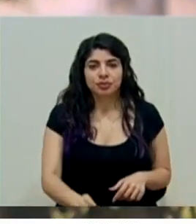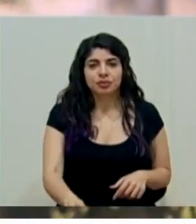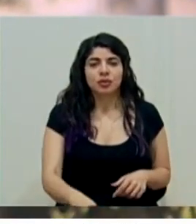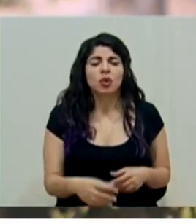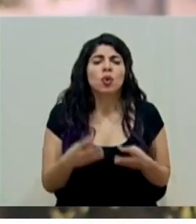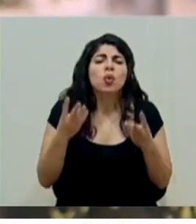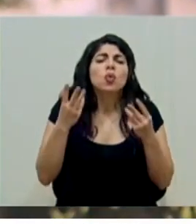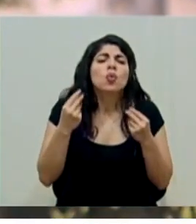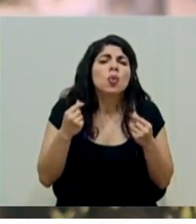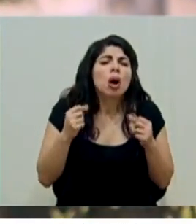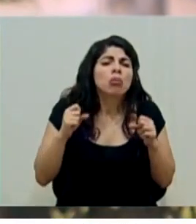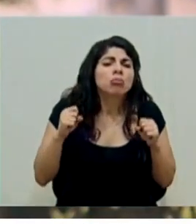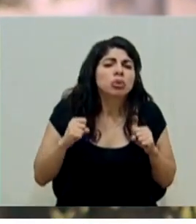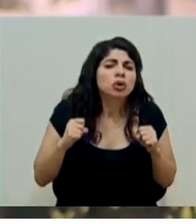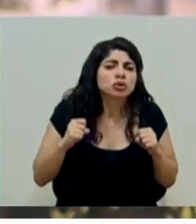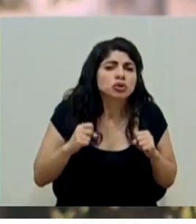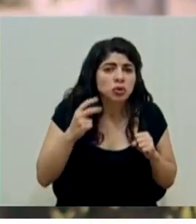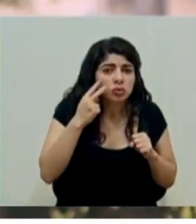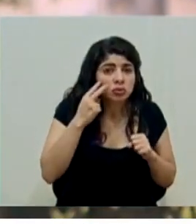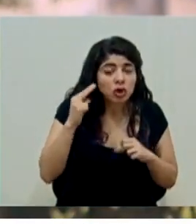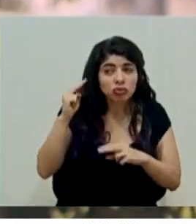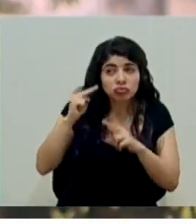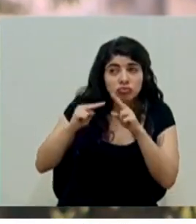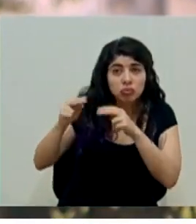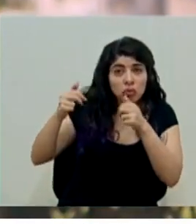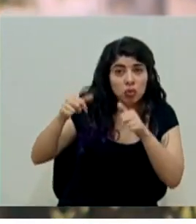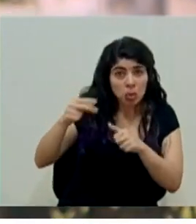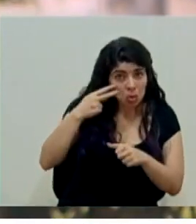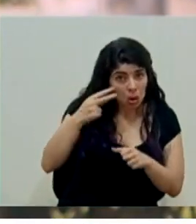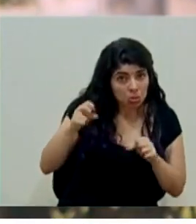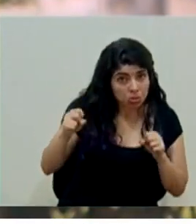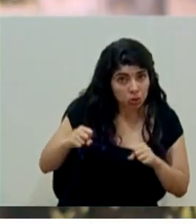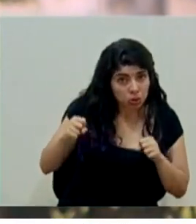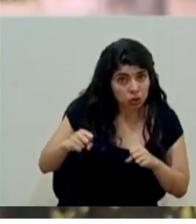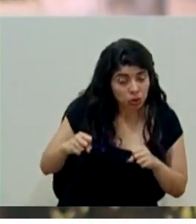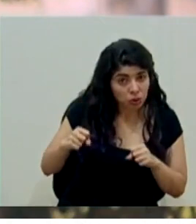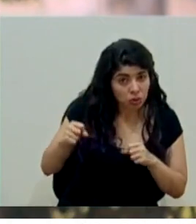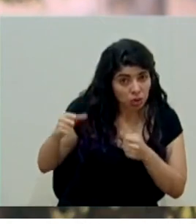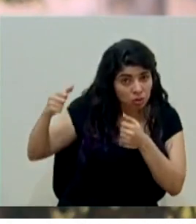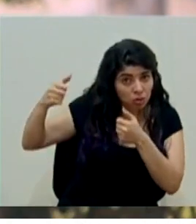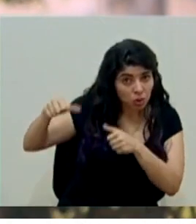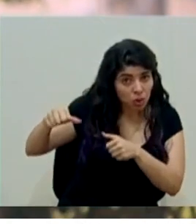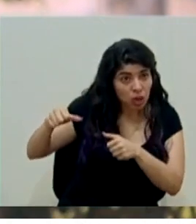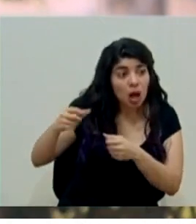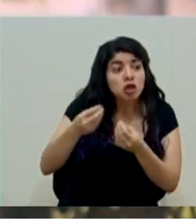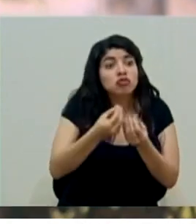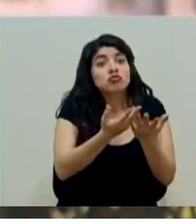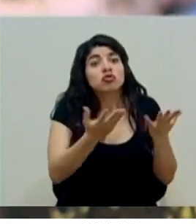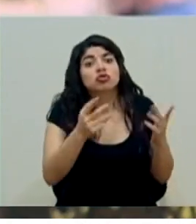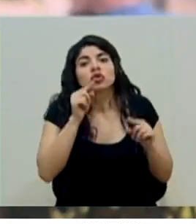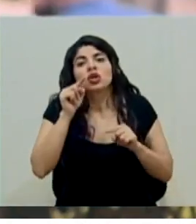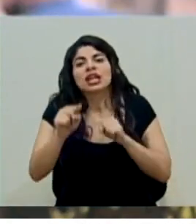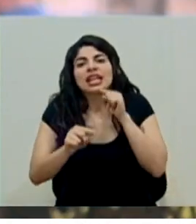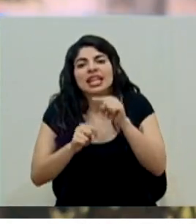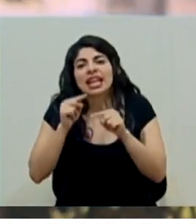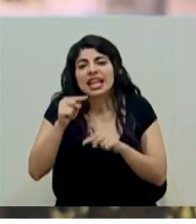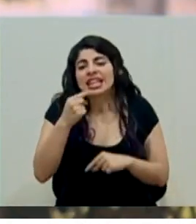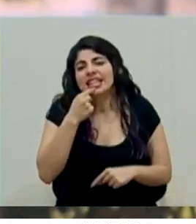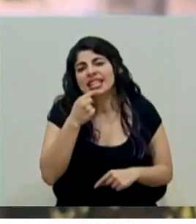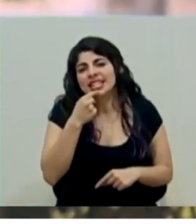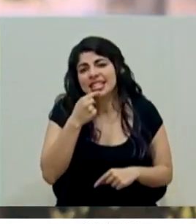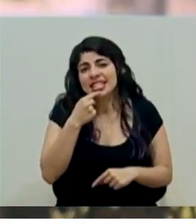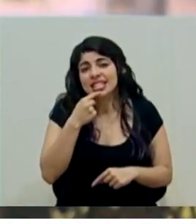¿Cuán viable ve usted llegar a ese acuerdo con el Fondo Monetario mientras muchos críticos advierten de